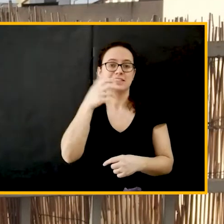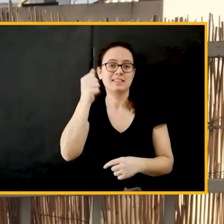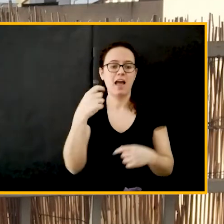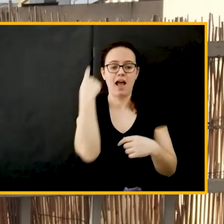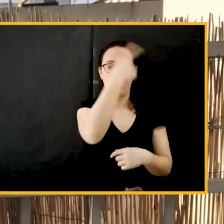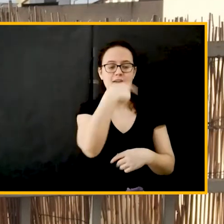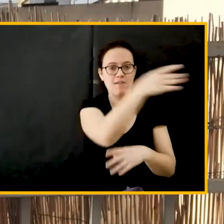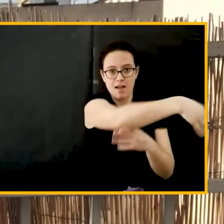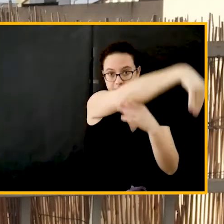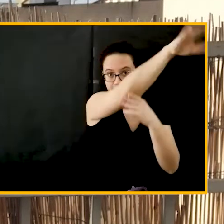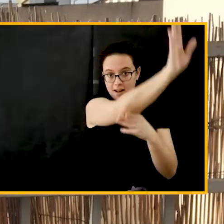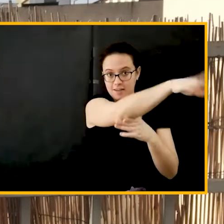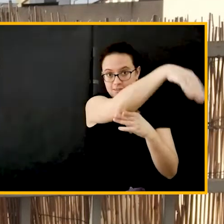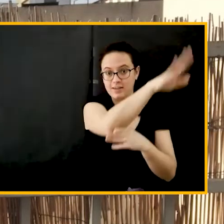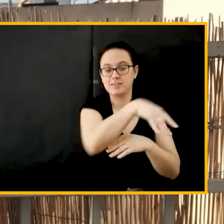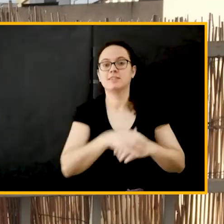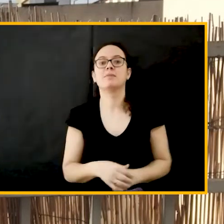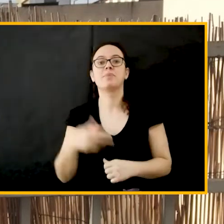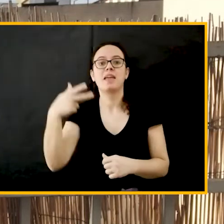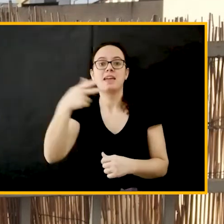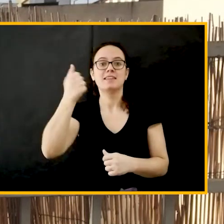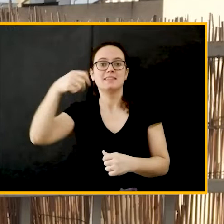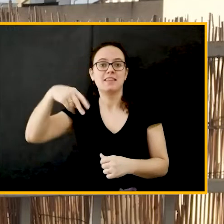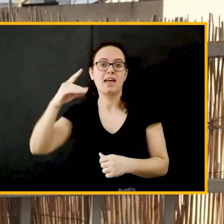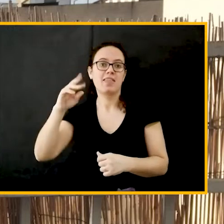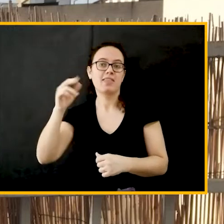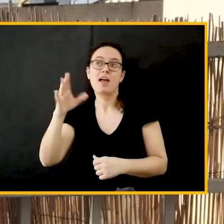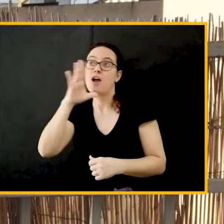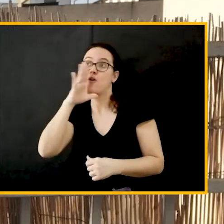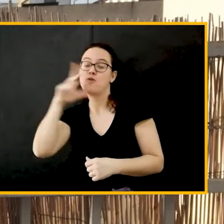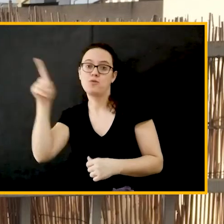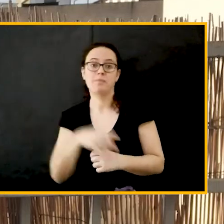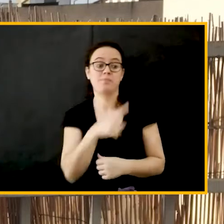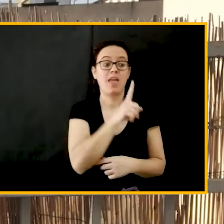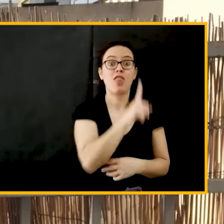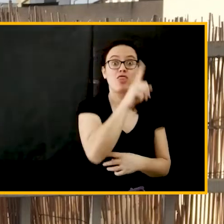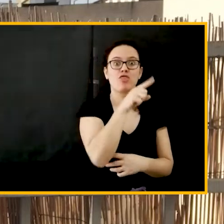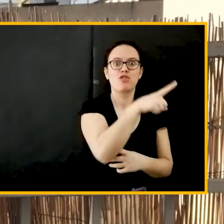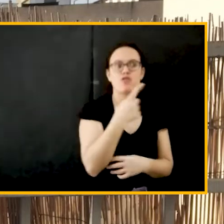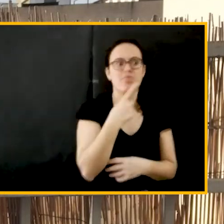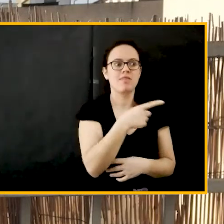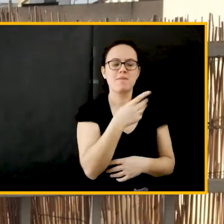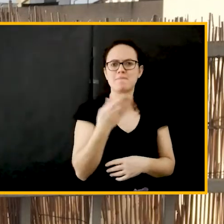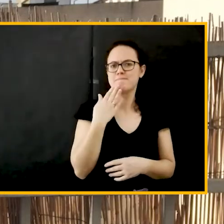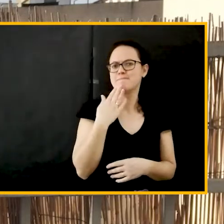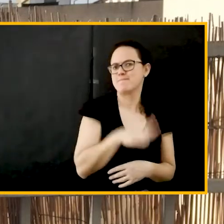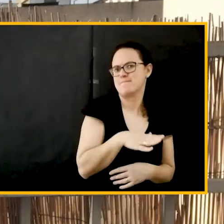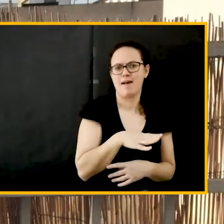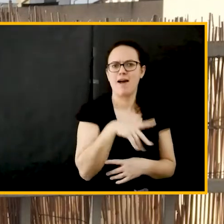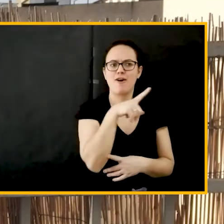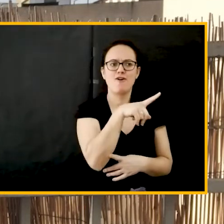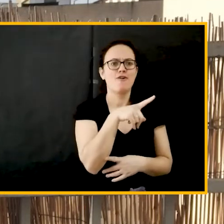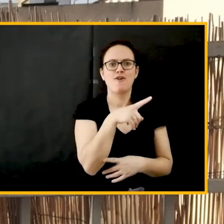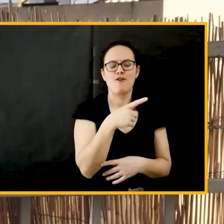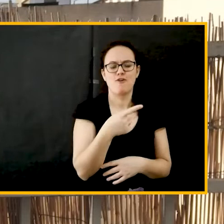son muy divertidas, y porque le encanta el dulce. Ganesha siempre está en equilibrio entre el comer y el no comer, y su cuerpo